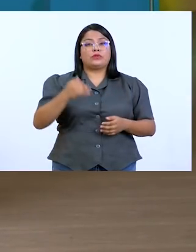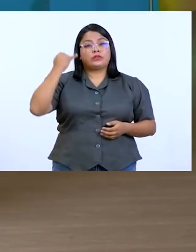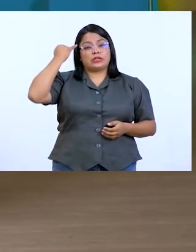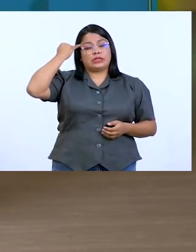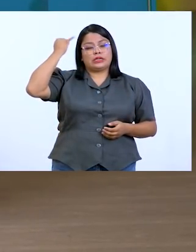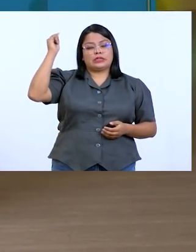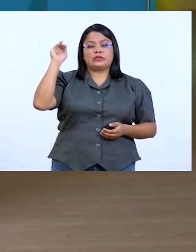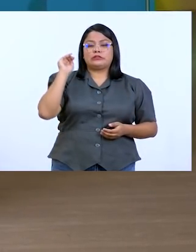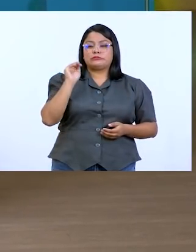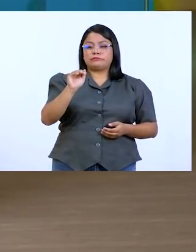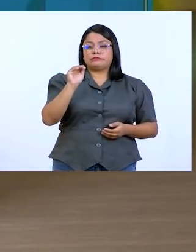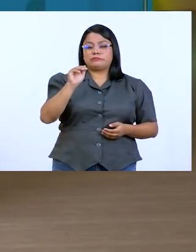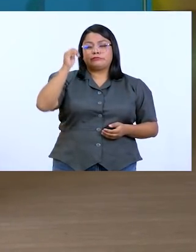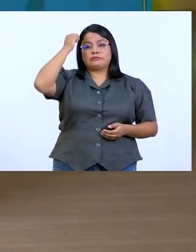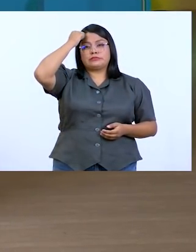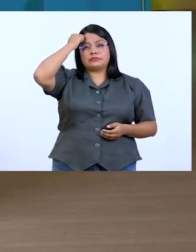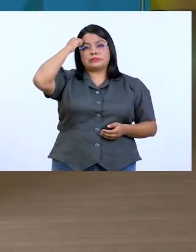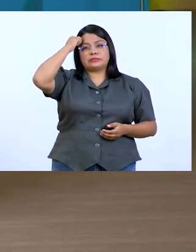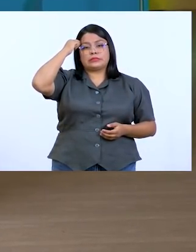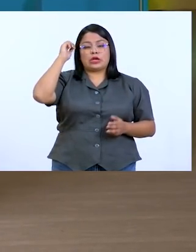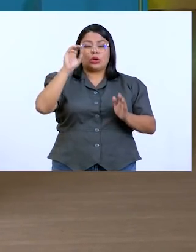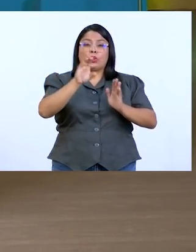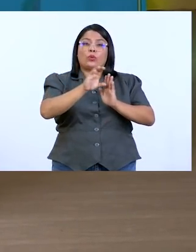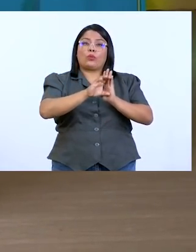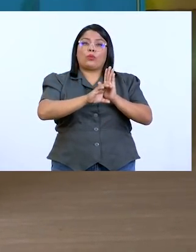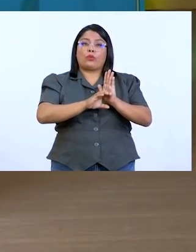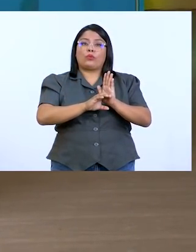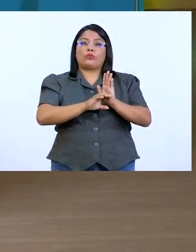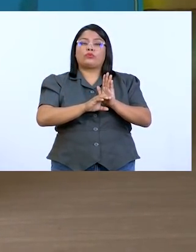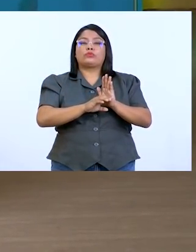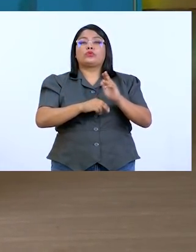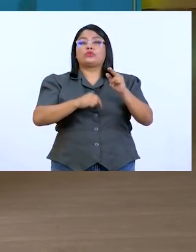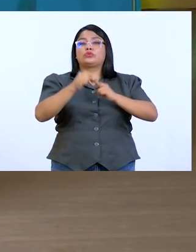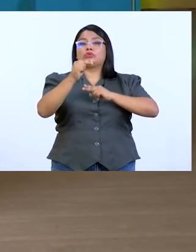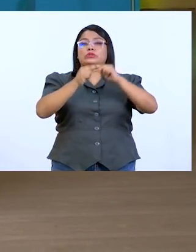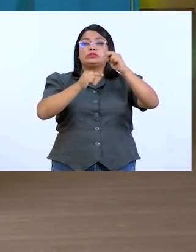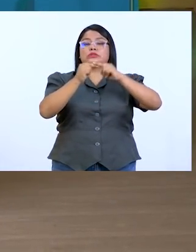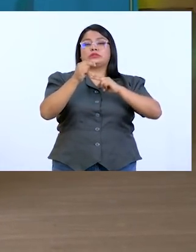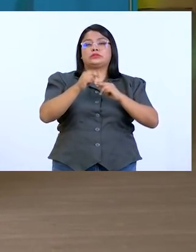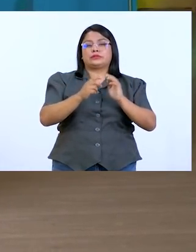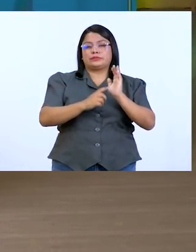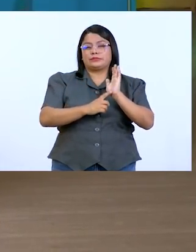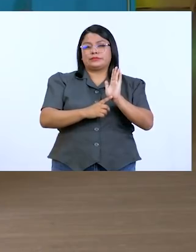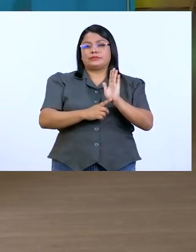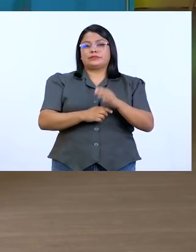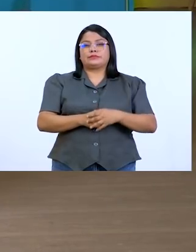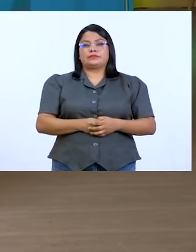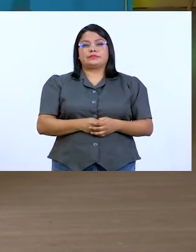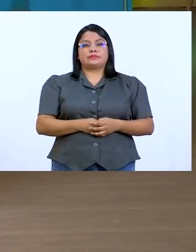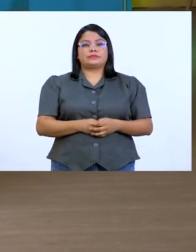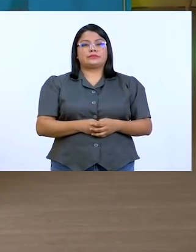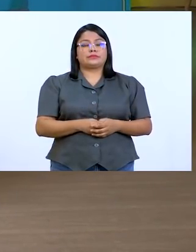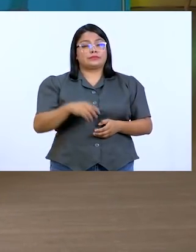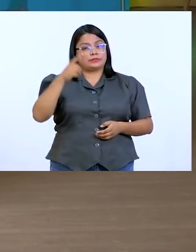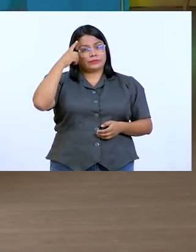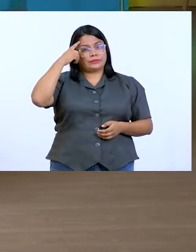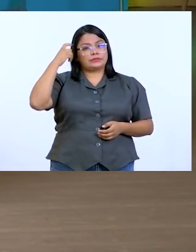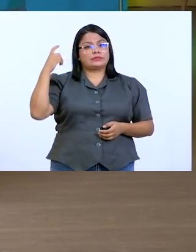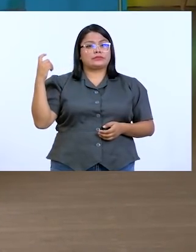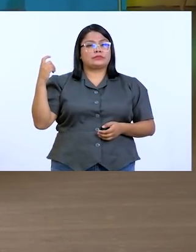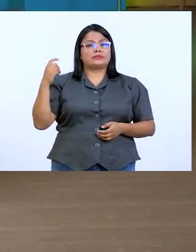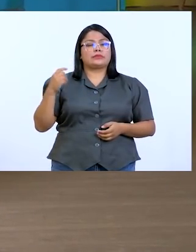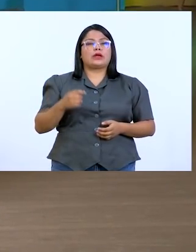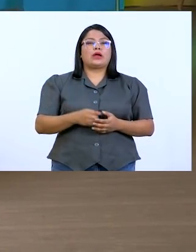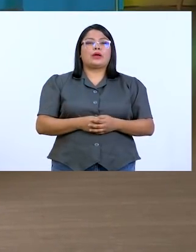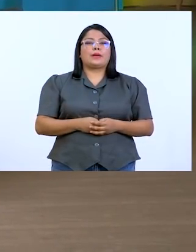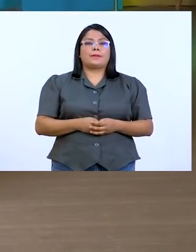partimos de los principios de enseñanza-aprendizaje de nuestro currículo constructivista, los cuales son los siguientes. Bueno, si